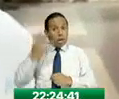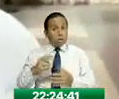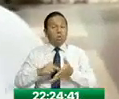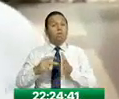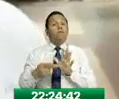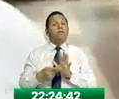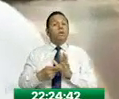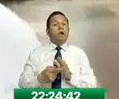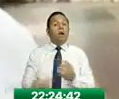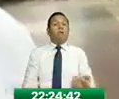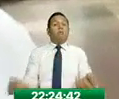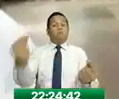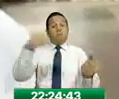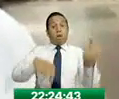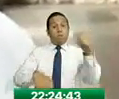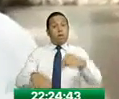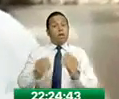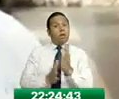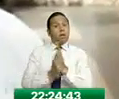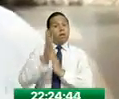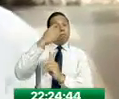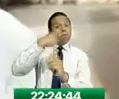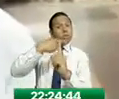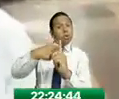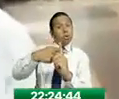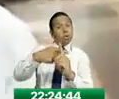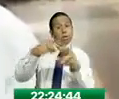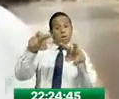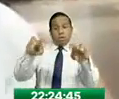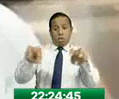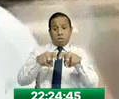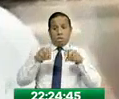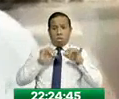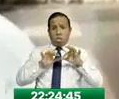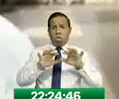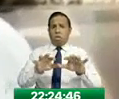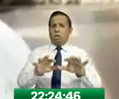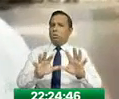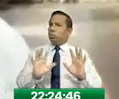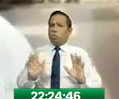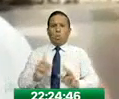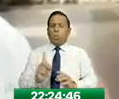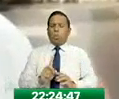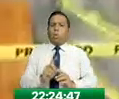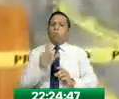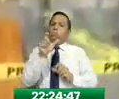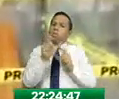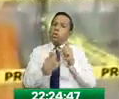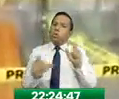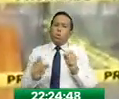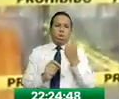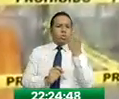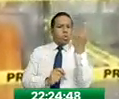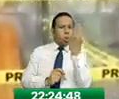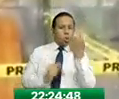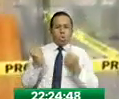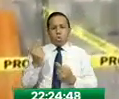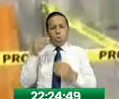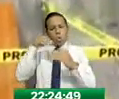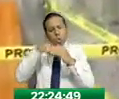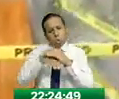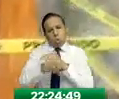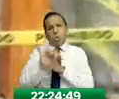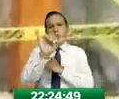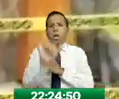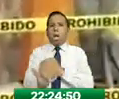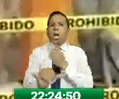por eso el ingreso es para orar individualmente unos 15 minutos. Hasta el domingo 31 de mayo, el